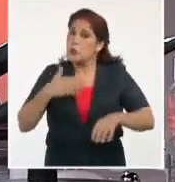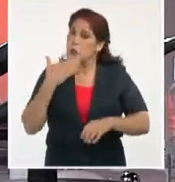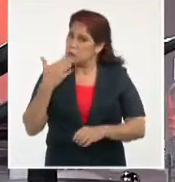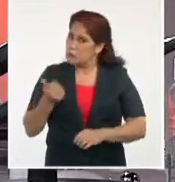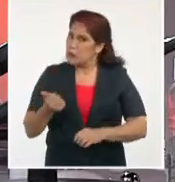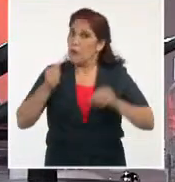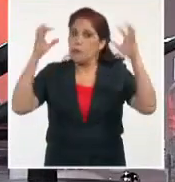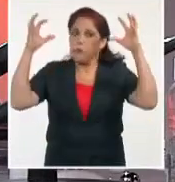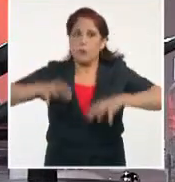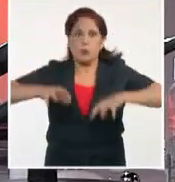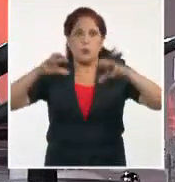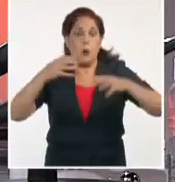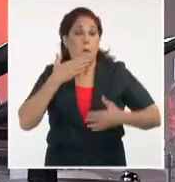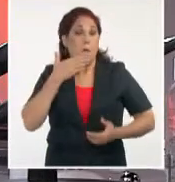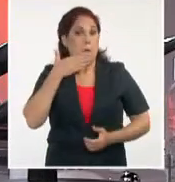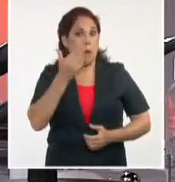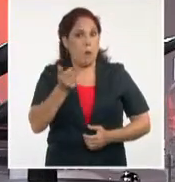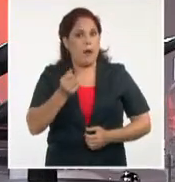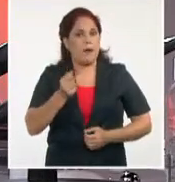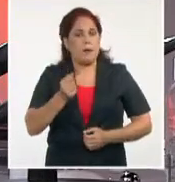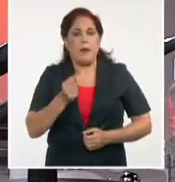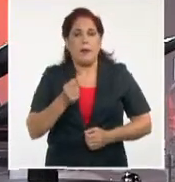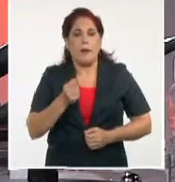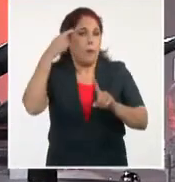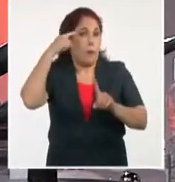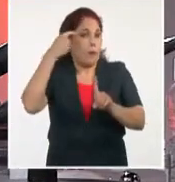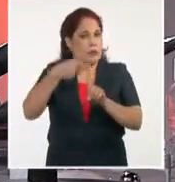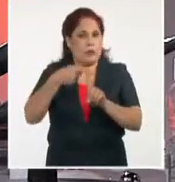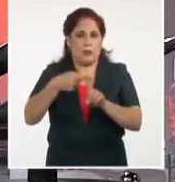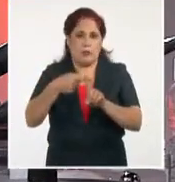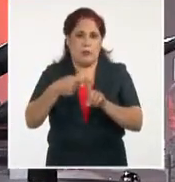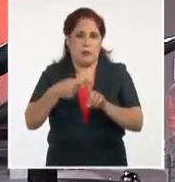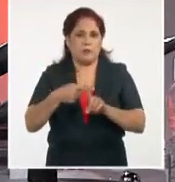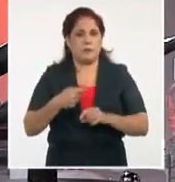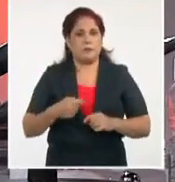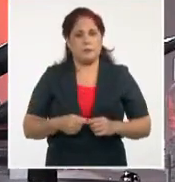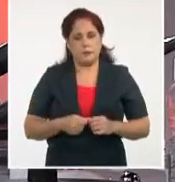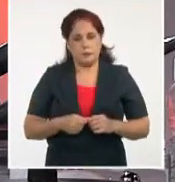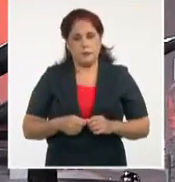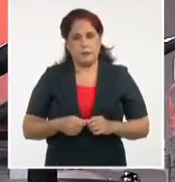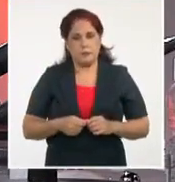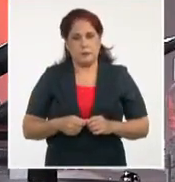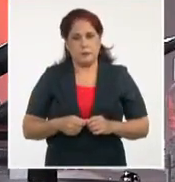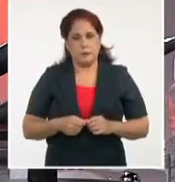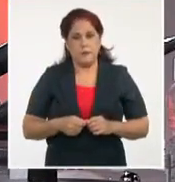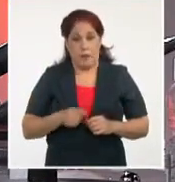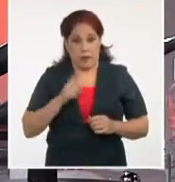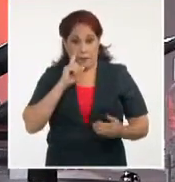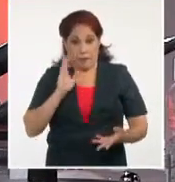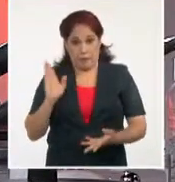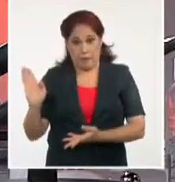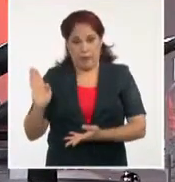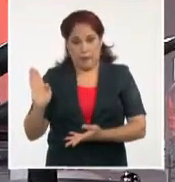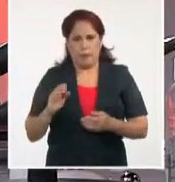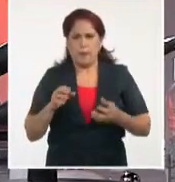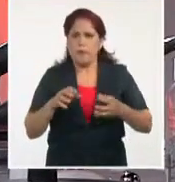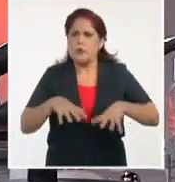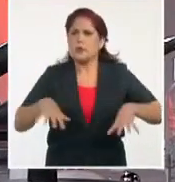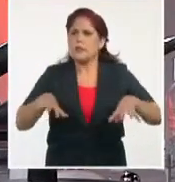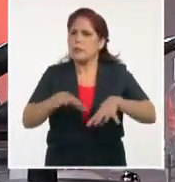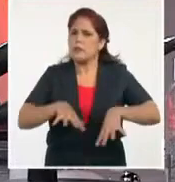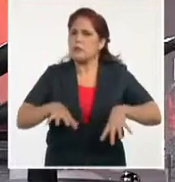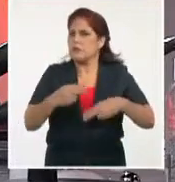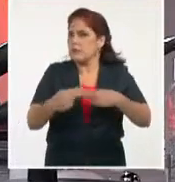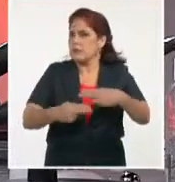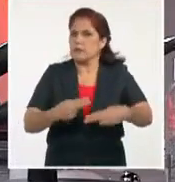dejó Elsa, y fue de los impactos más importantes que tuvo su paso por nuestro país. Veamos entonces imágenes de lo que